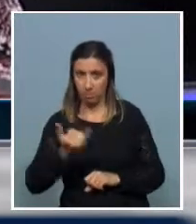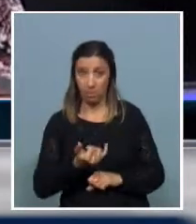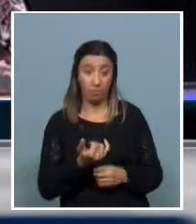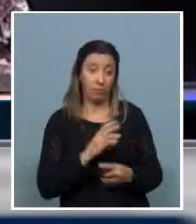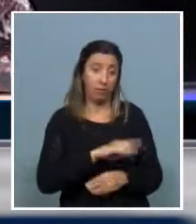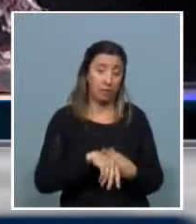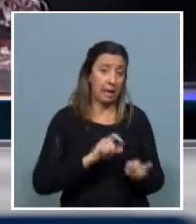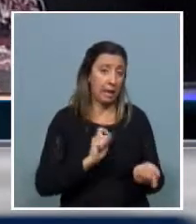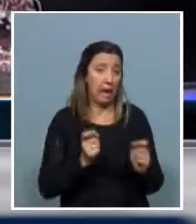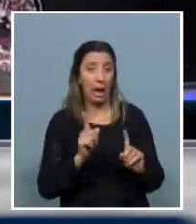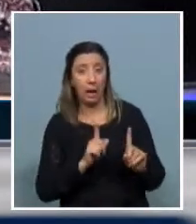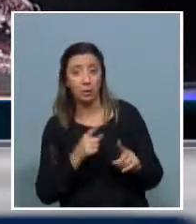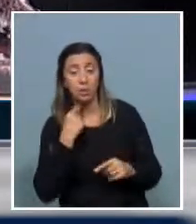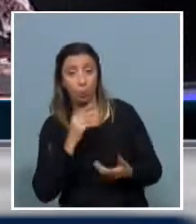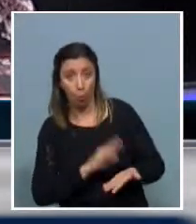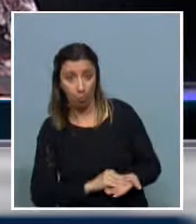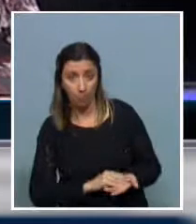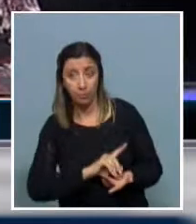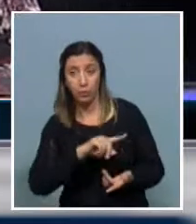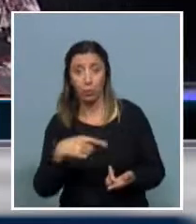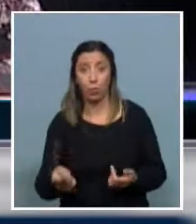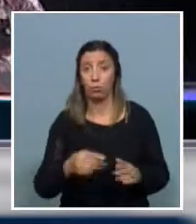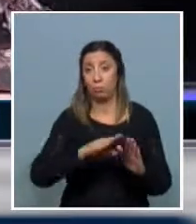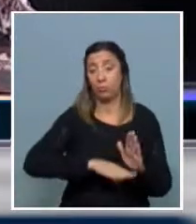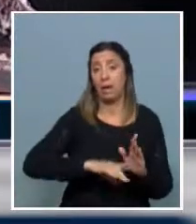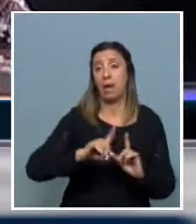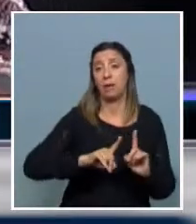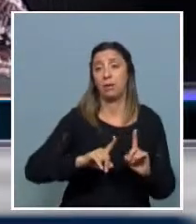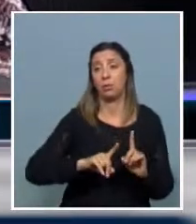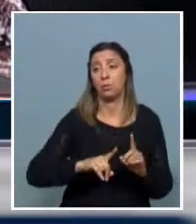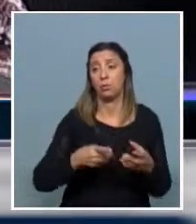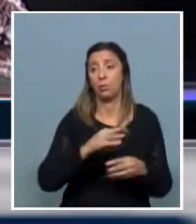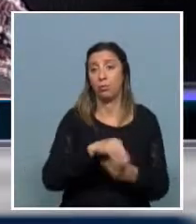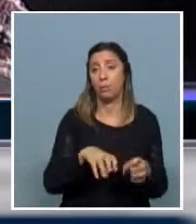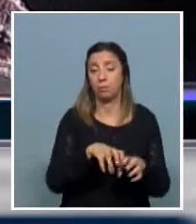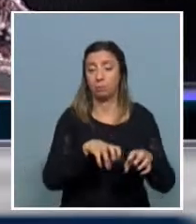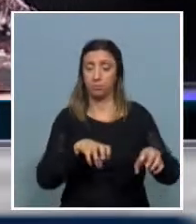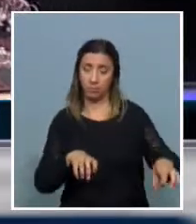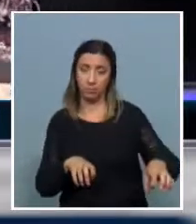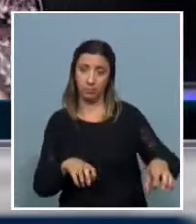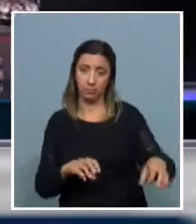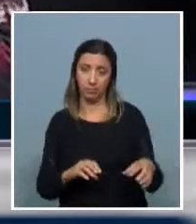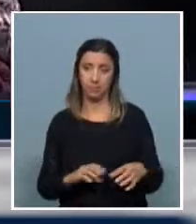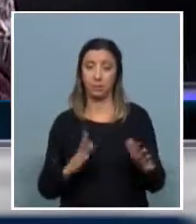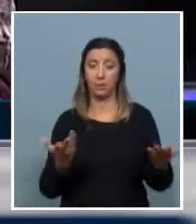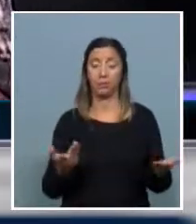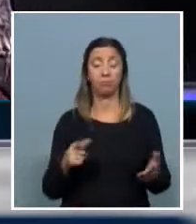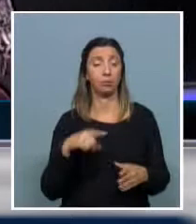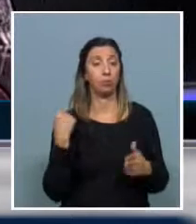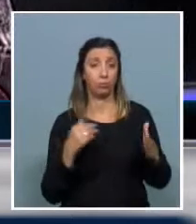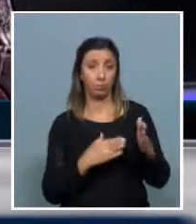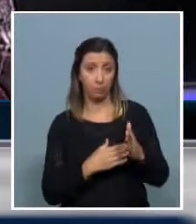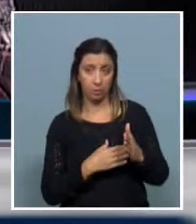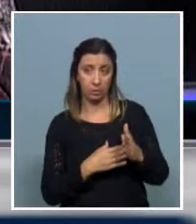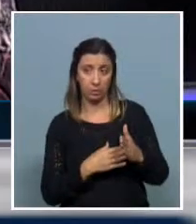familiares. Algunos tienen más hijos, otros tienen menos, algunos se desmembró el grupo familiar, ¿sí? Entonces, por eso es fundamental